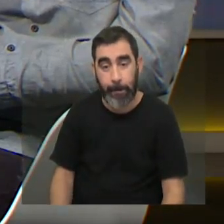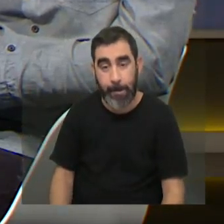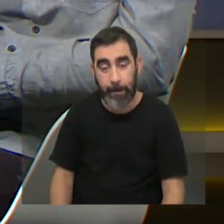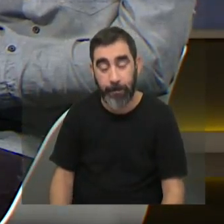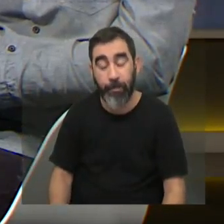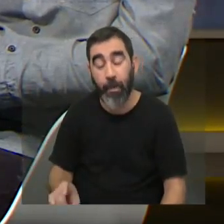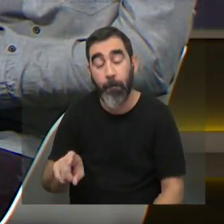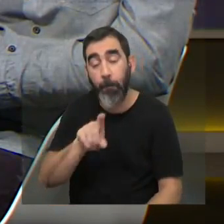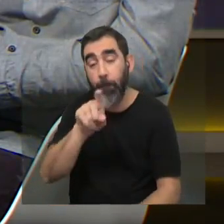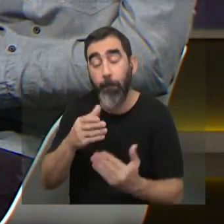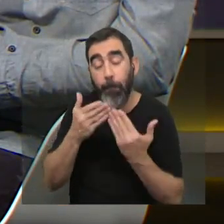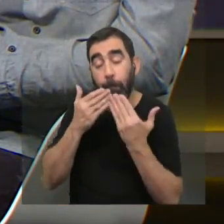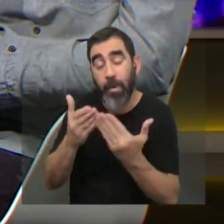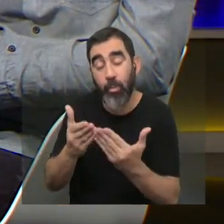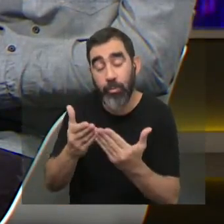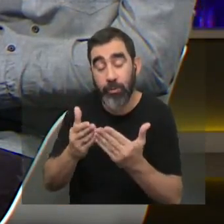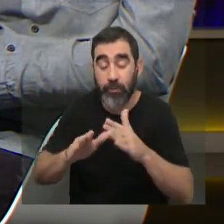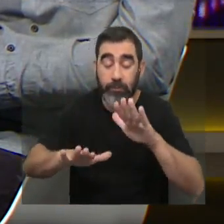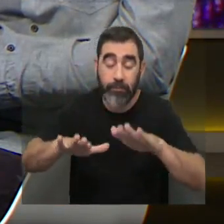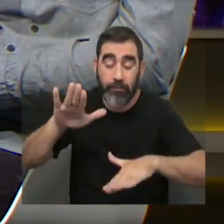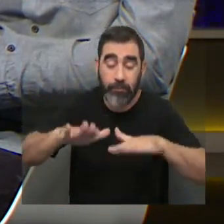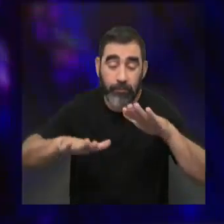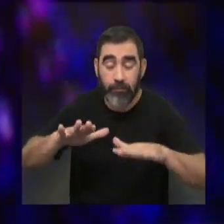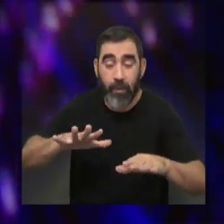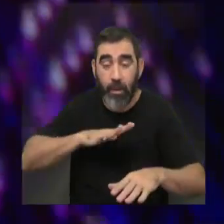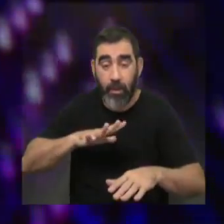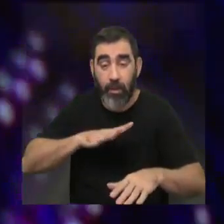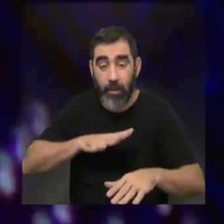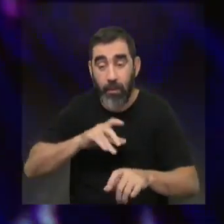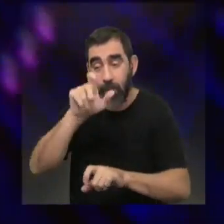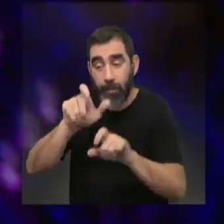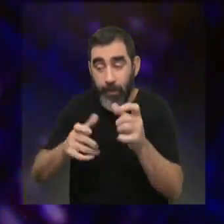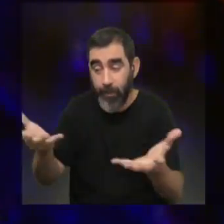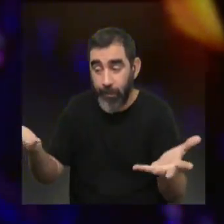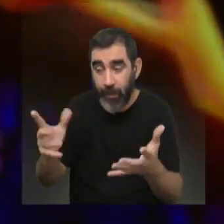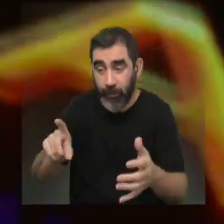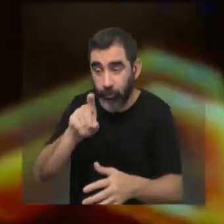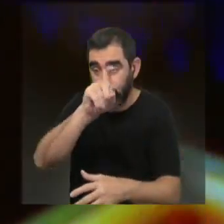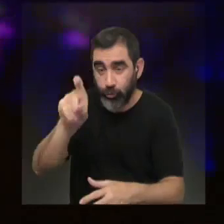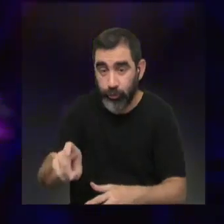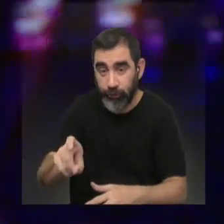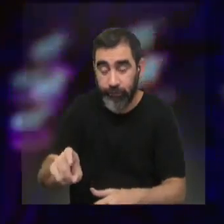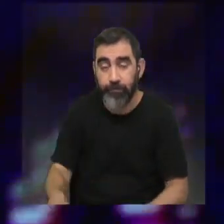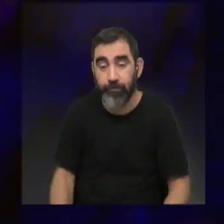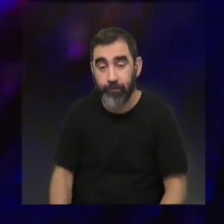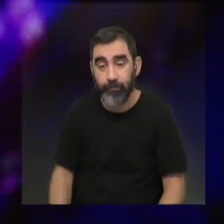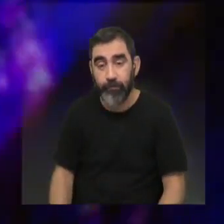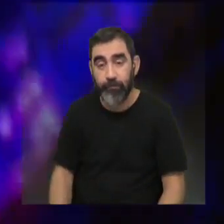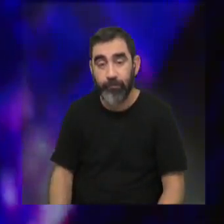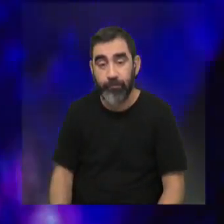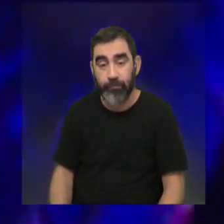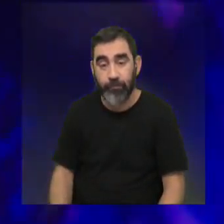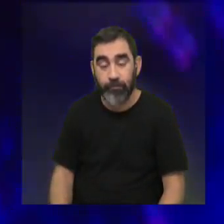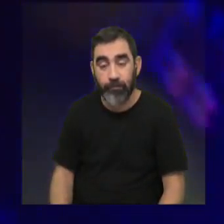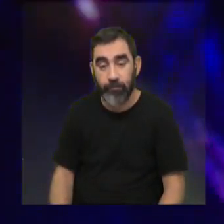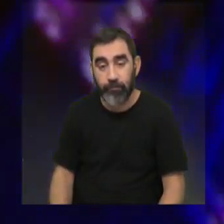son preguntas que en distinto nivel, muchas personas están haciendo en este momento y es algo